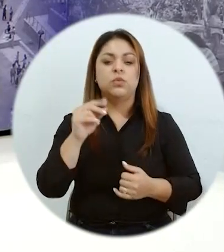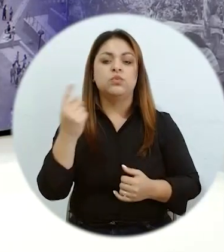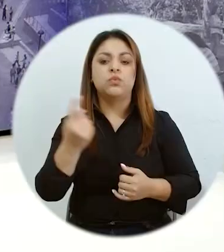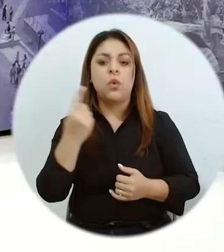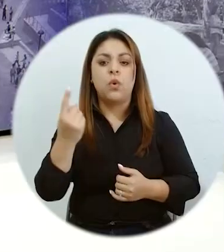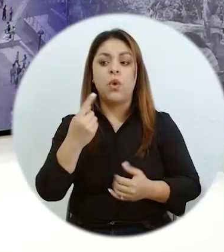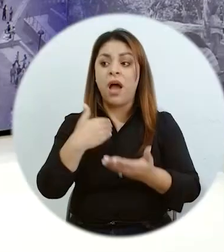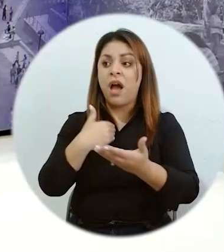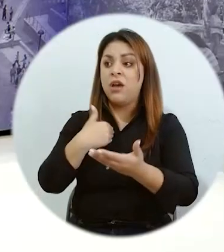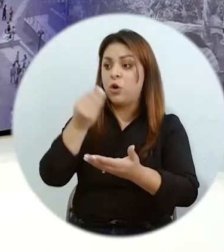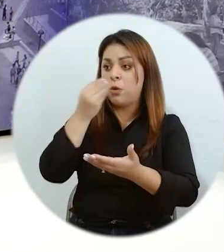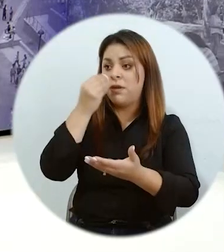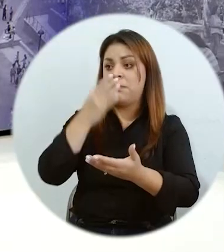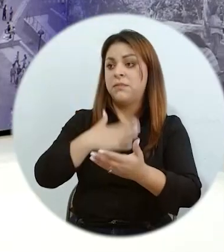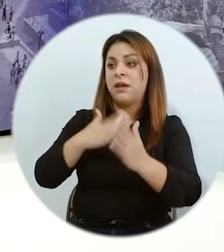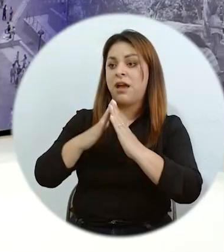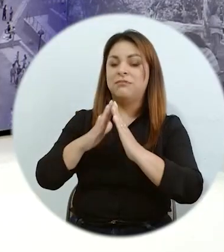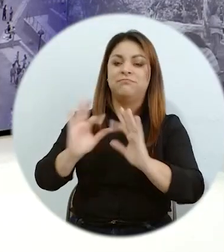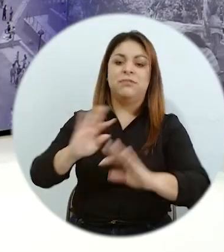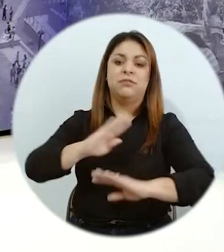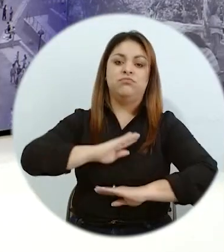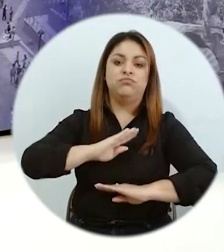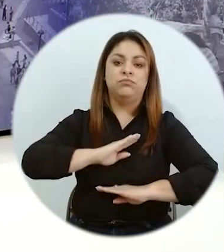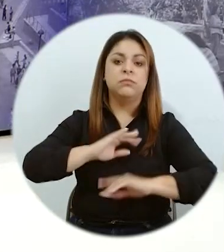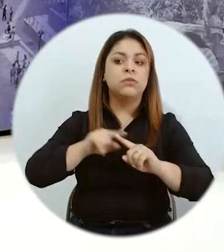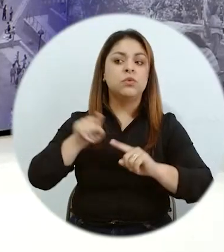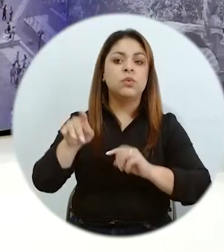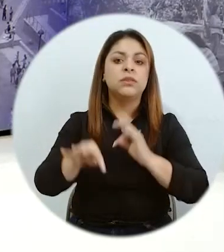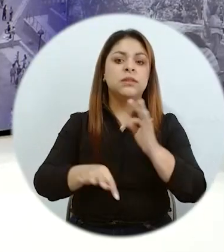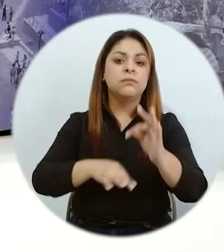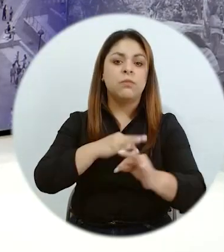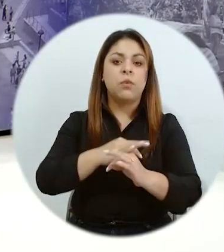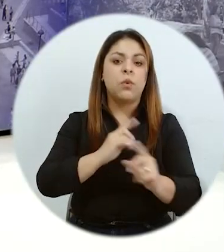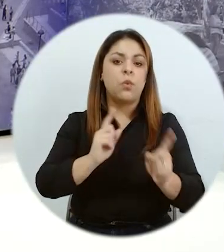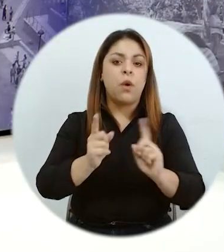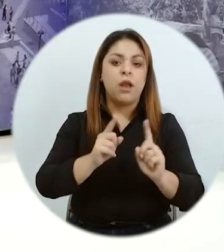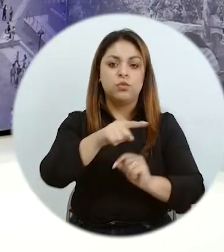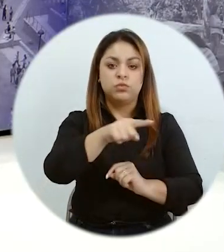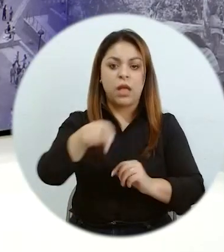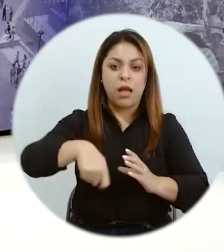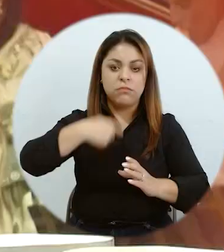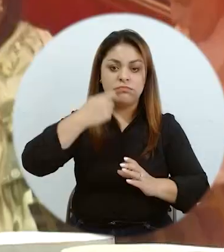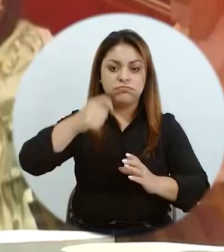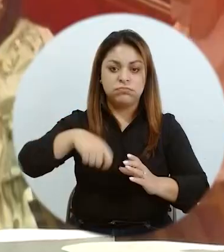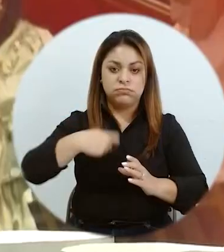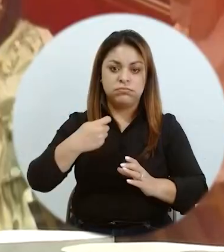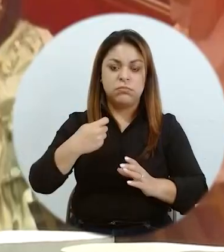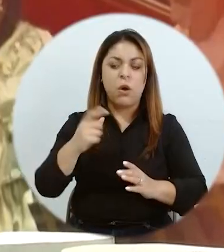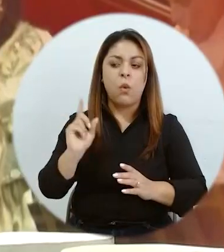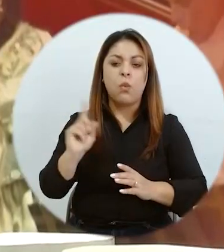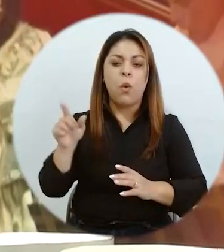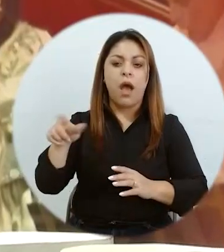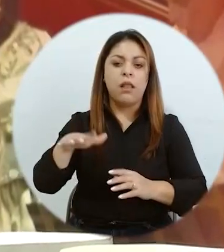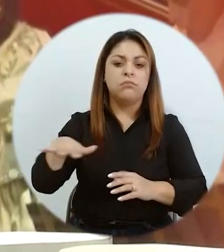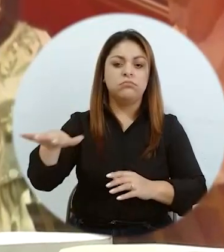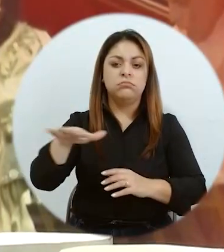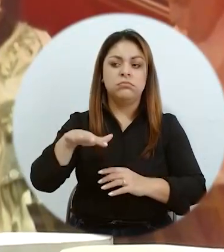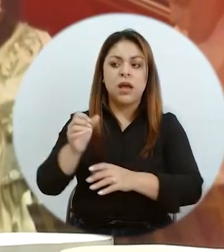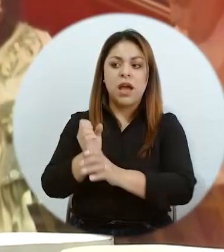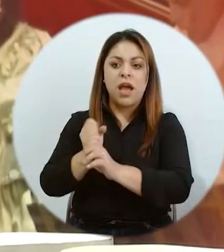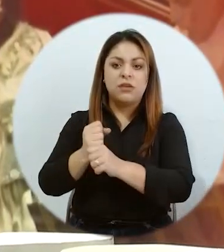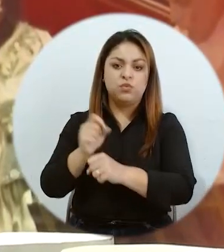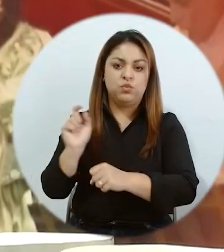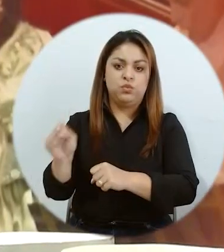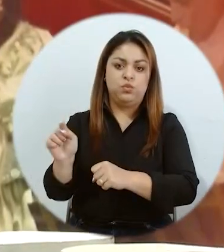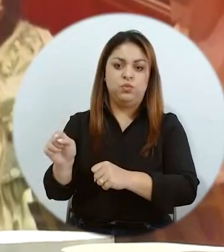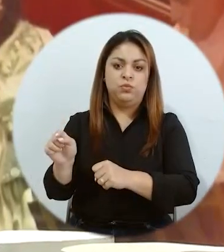tener alimentos, sino hay que ver qué tipo de alimentos son los que están llegando a nuestra mesa, bajo qué contexto se están produciendo.